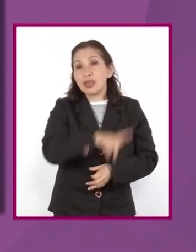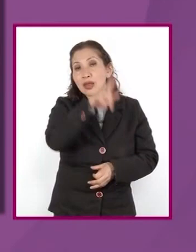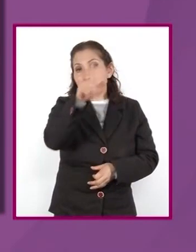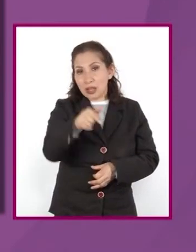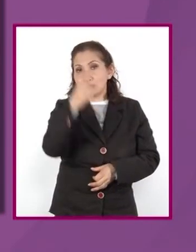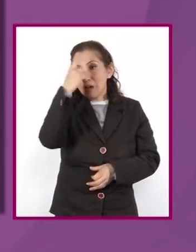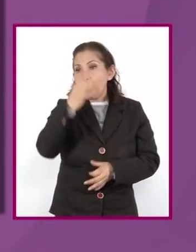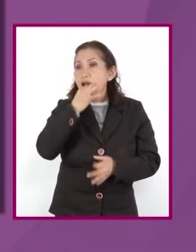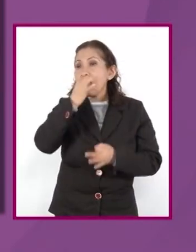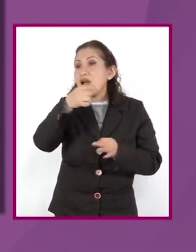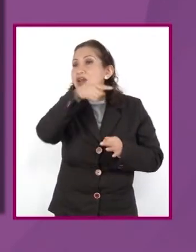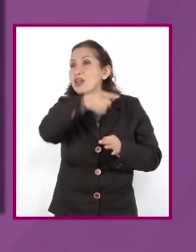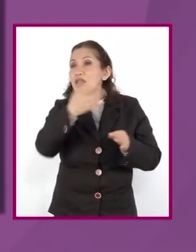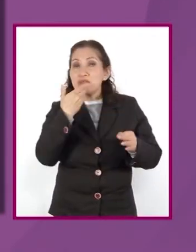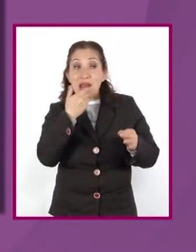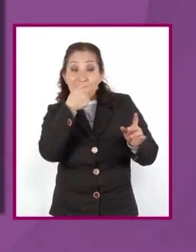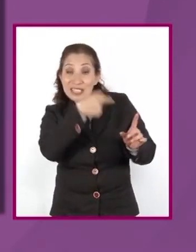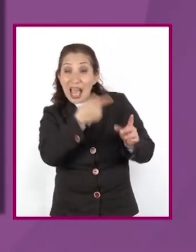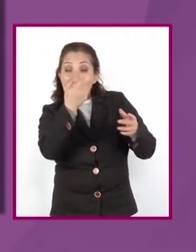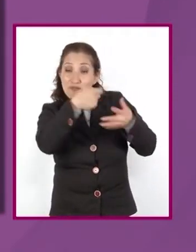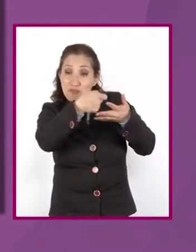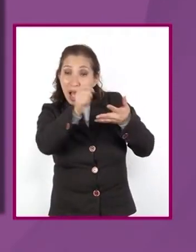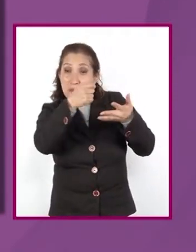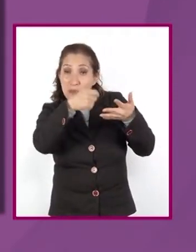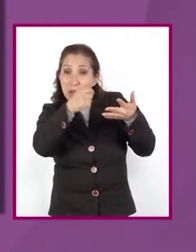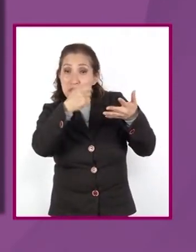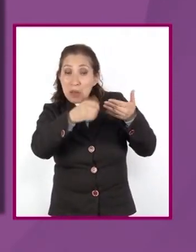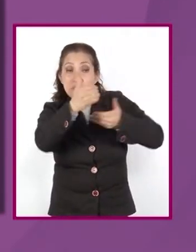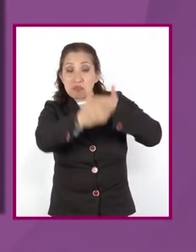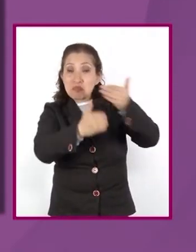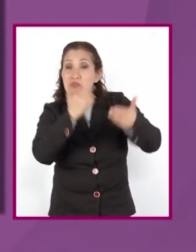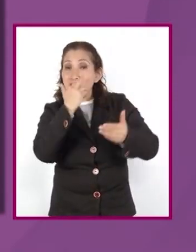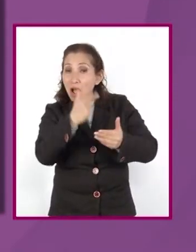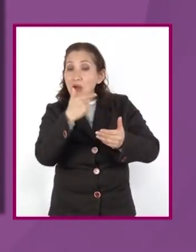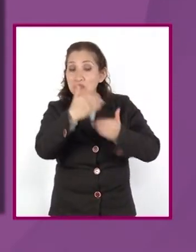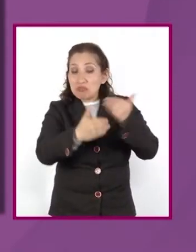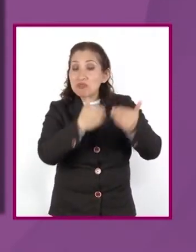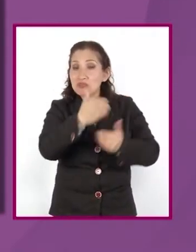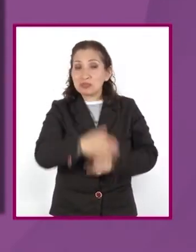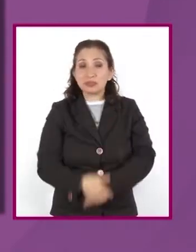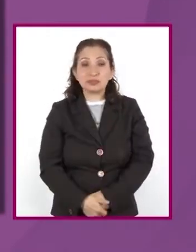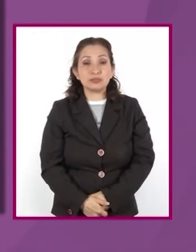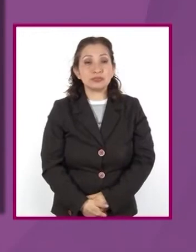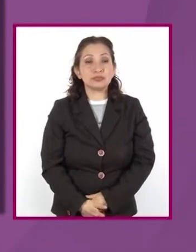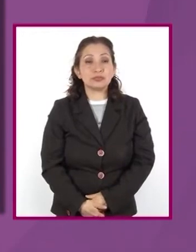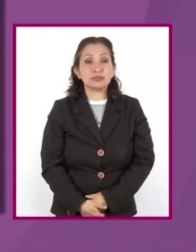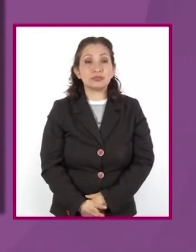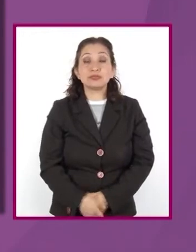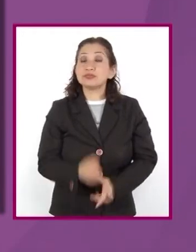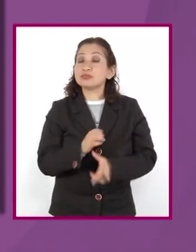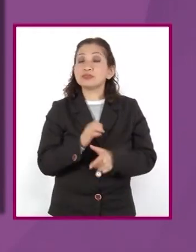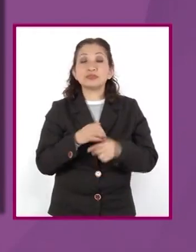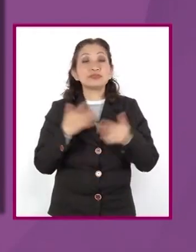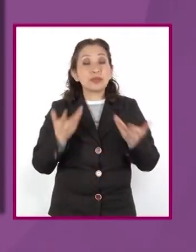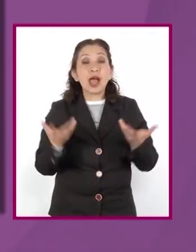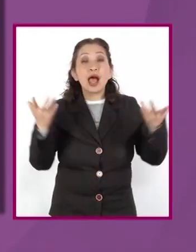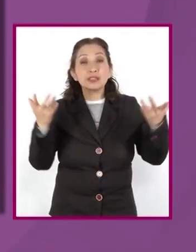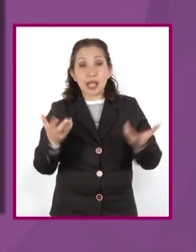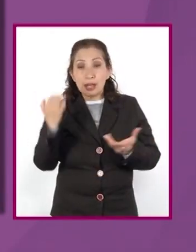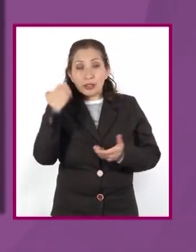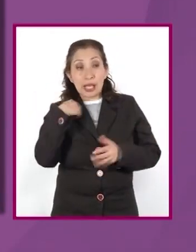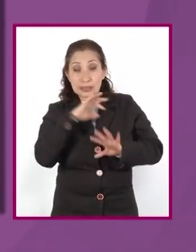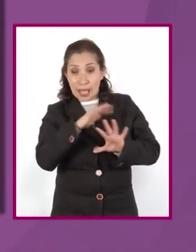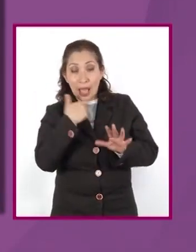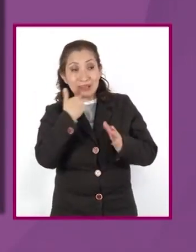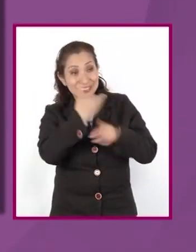para informar sobre logros, tropiezos y avances que se lograron durante el proceso. Asimismo, realizar una